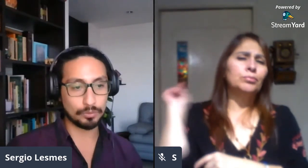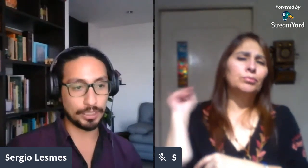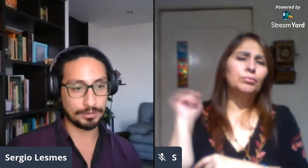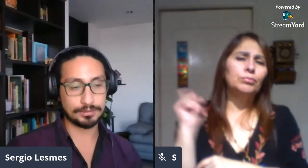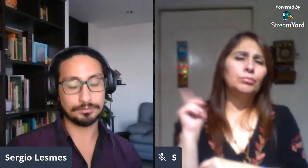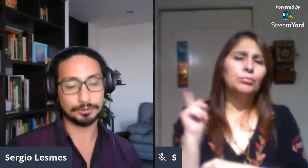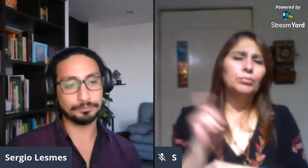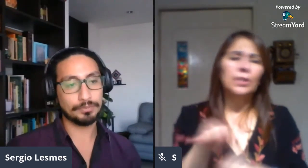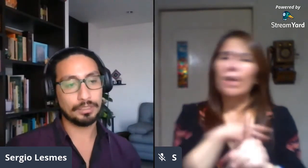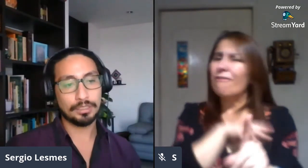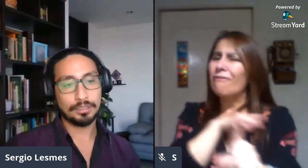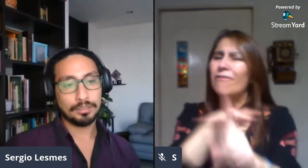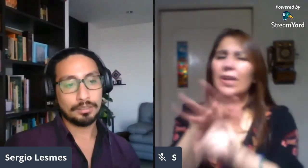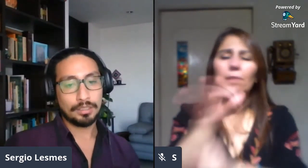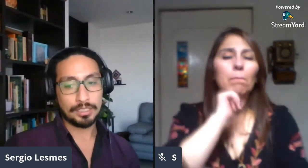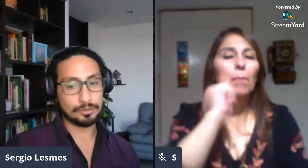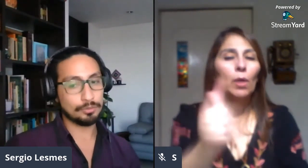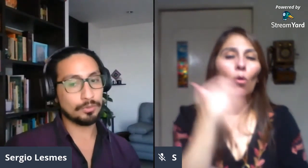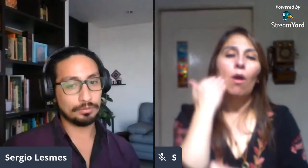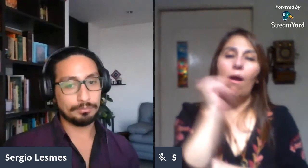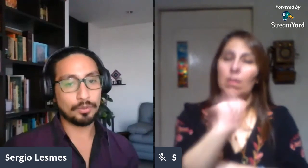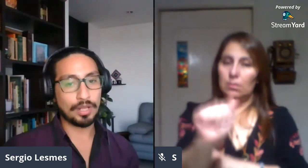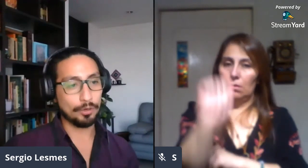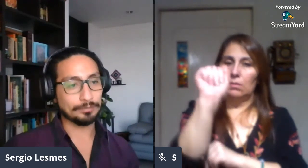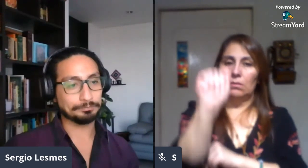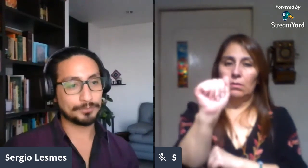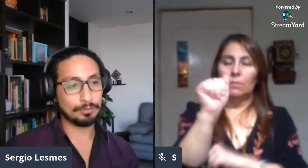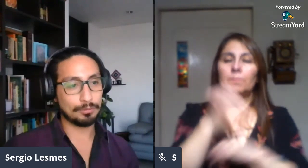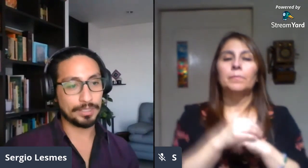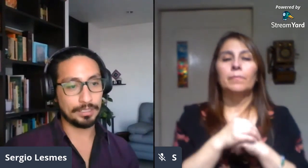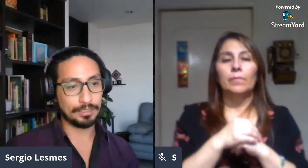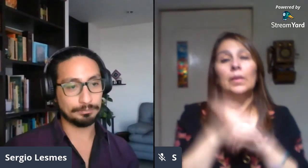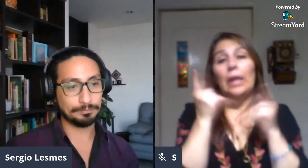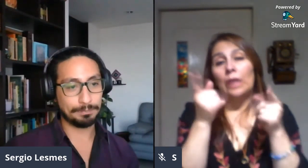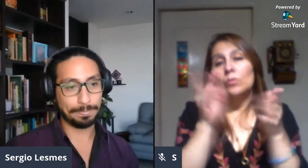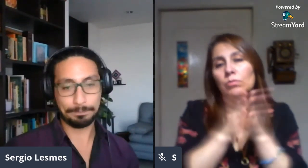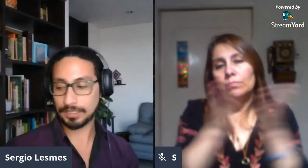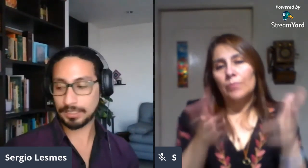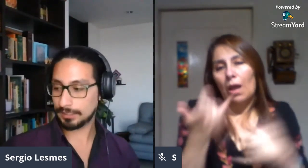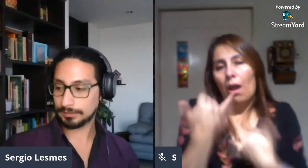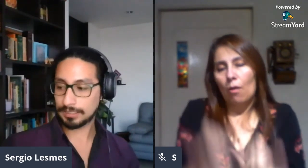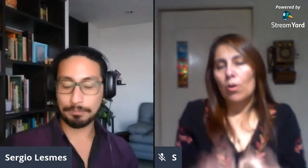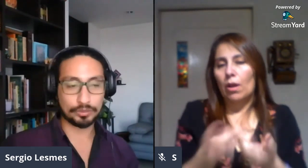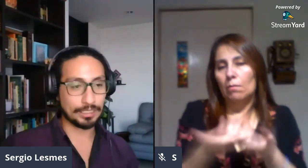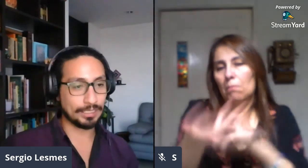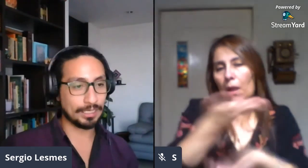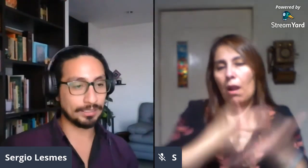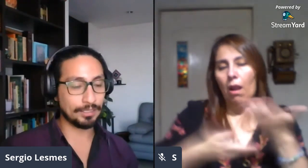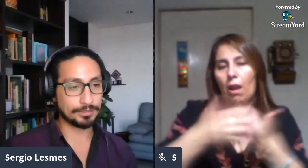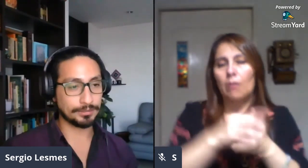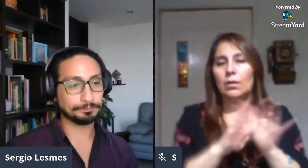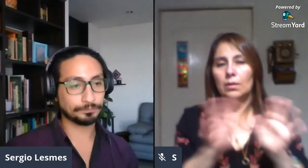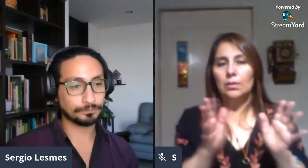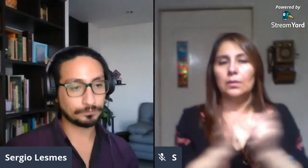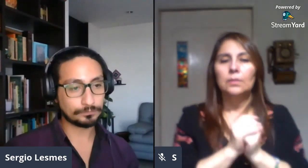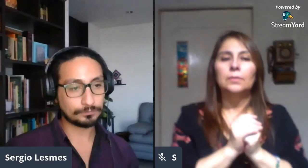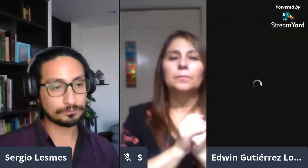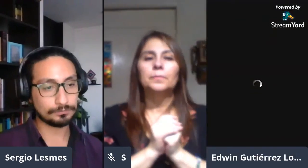desmedida a las mujeres. Eso por ahora, como para aportarle al debate.